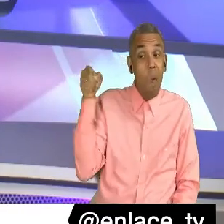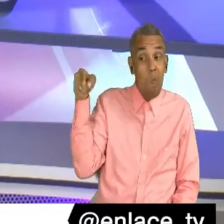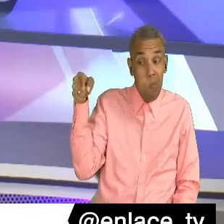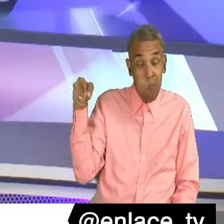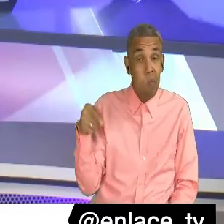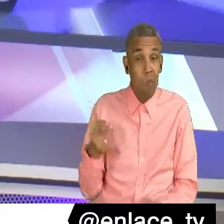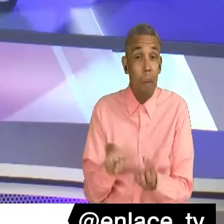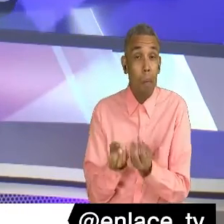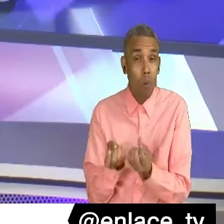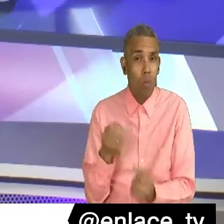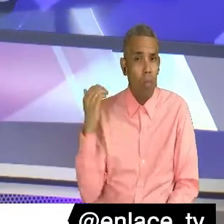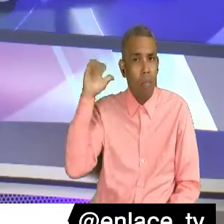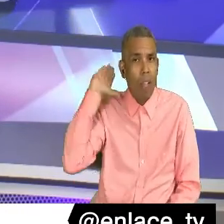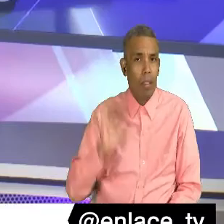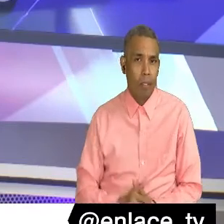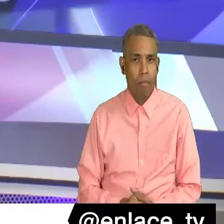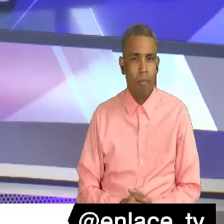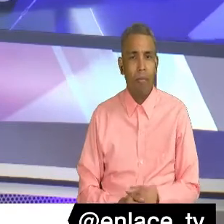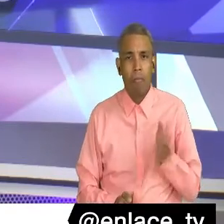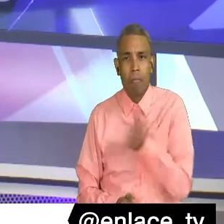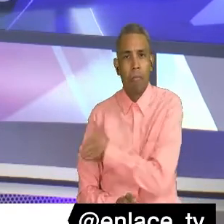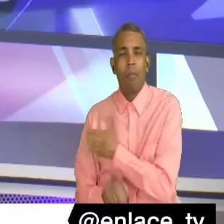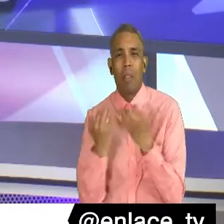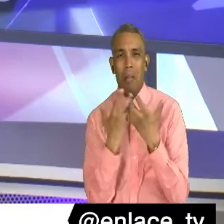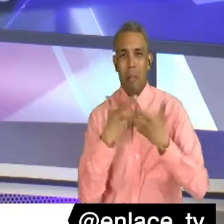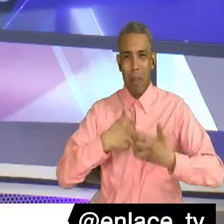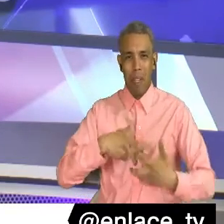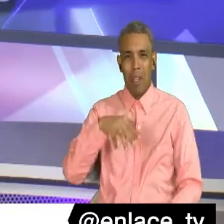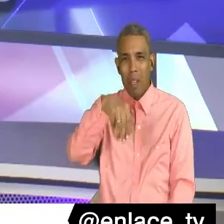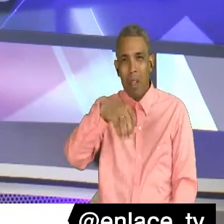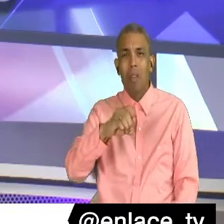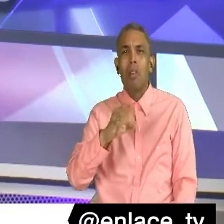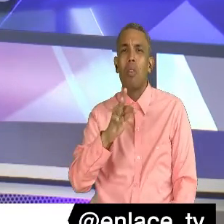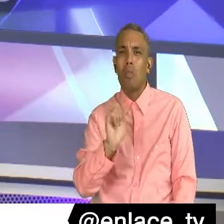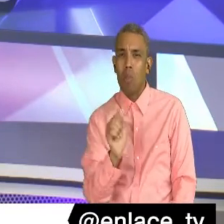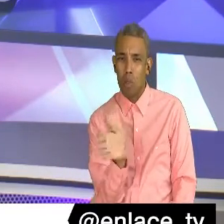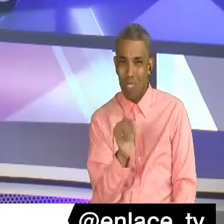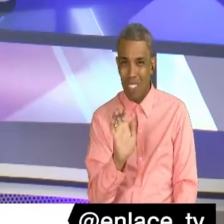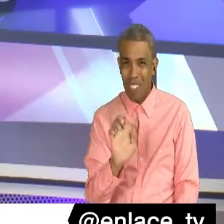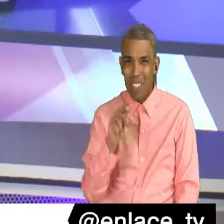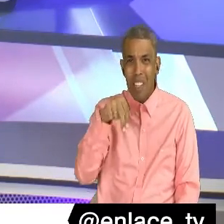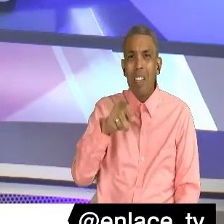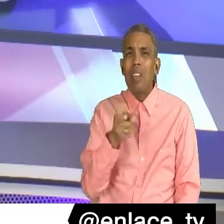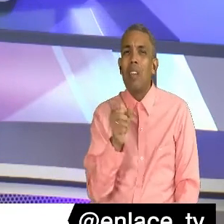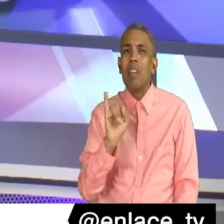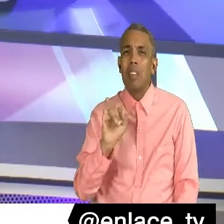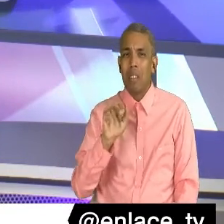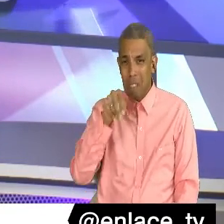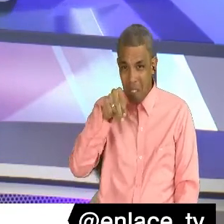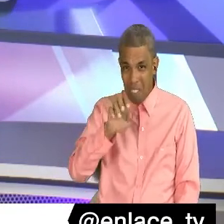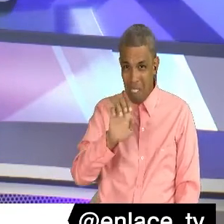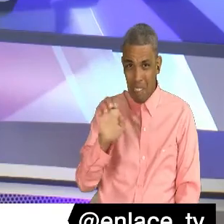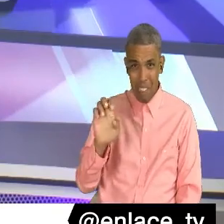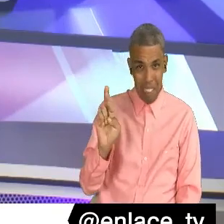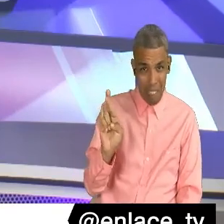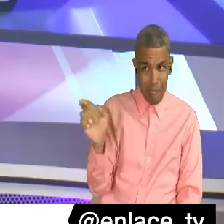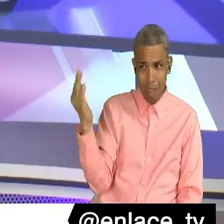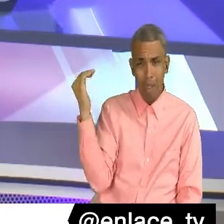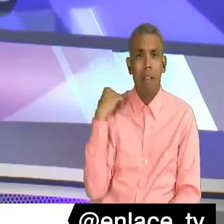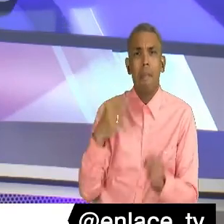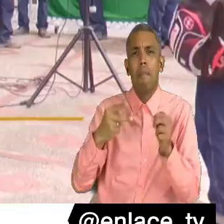200 trabajadores de la firma Mota Engil continúan protestando por la falta de pagos. La compañía, según los afectados, les adeuda